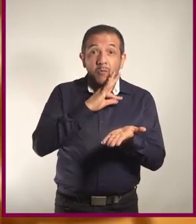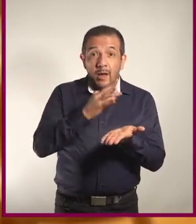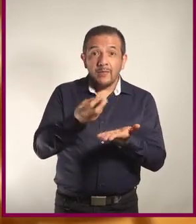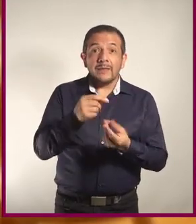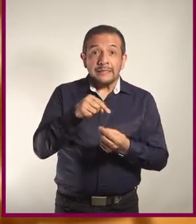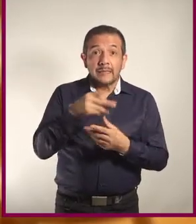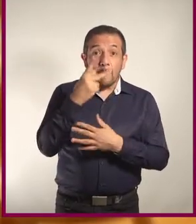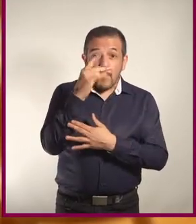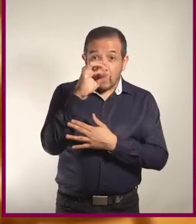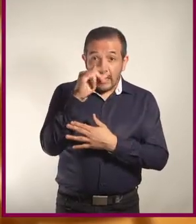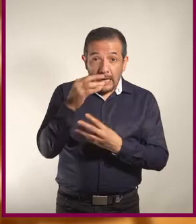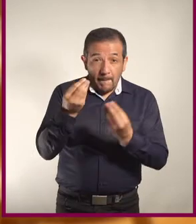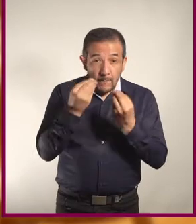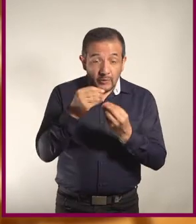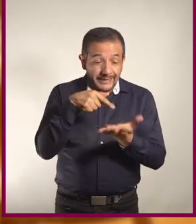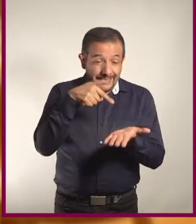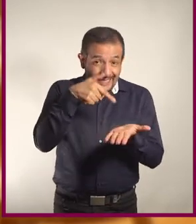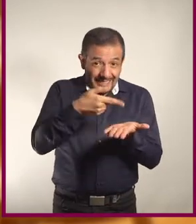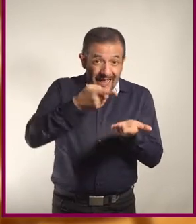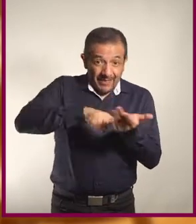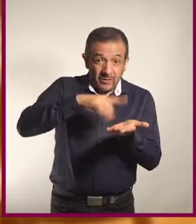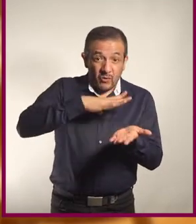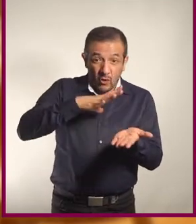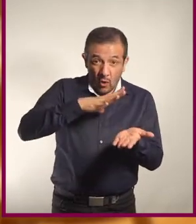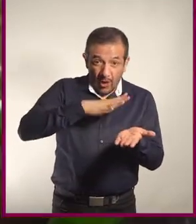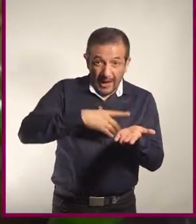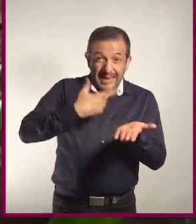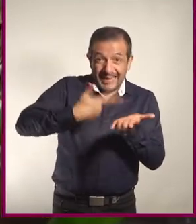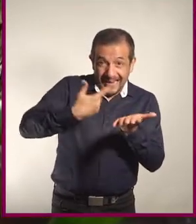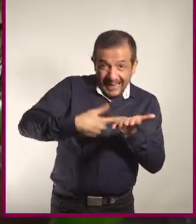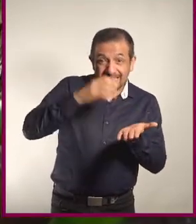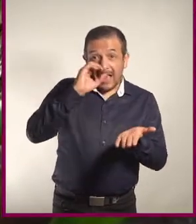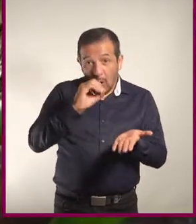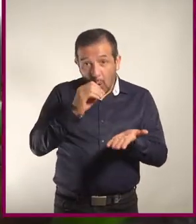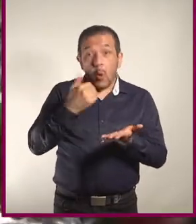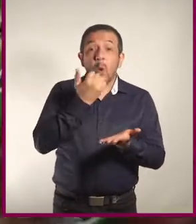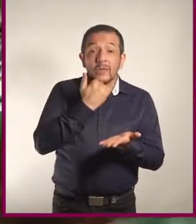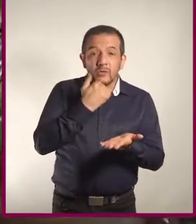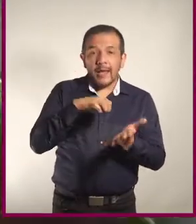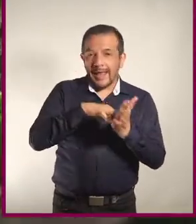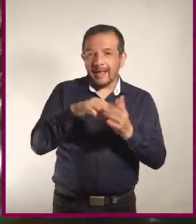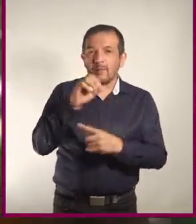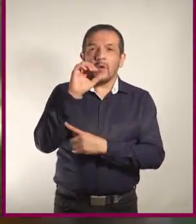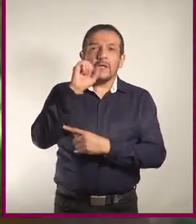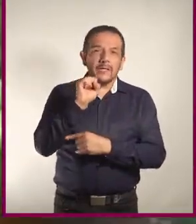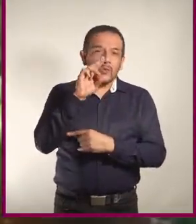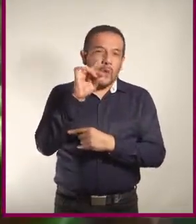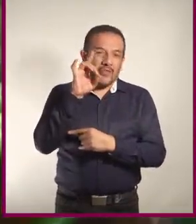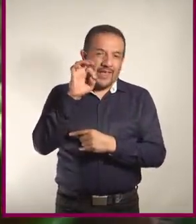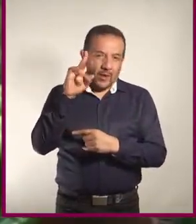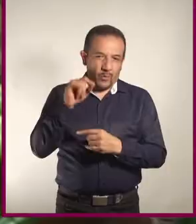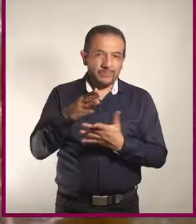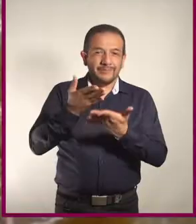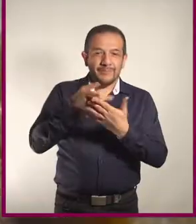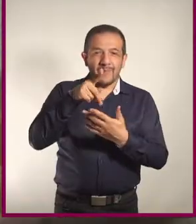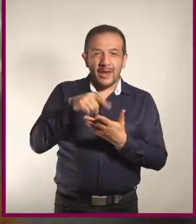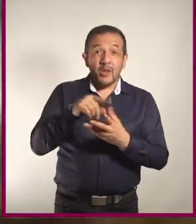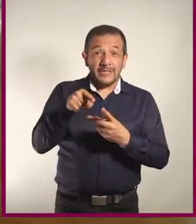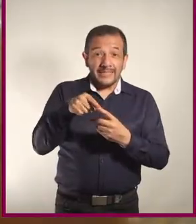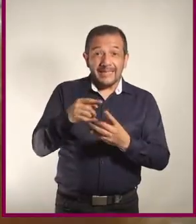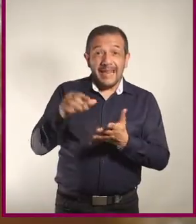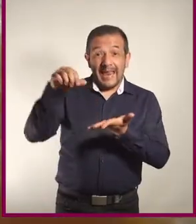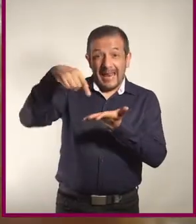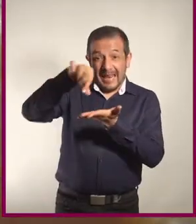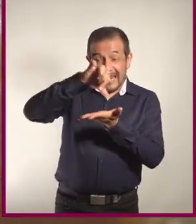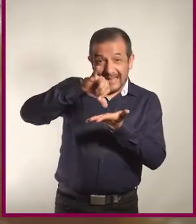consumirlo puede ser mala idea si contiene mucho azúcar o grasas trans. En otras palabras, el suadero sí tiene muchas proteínas, pero si se